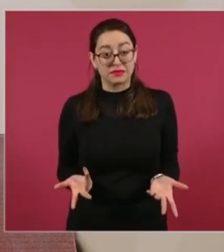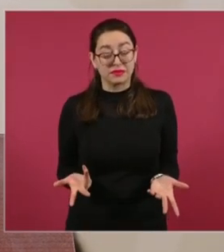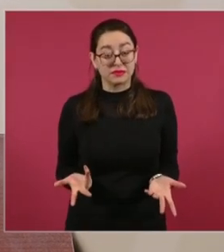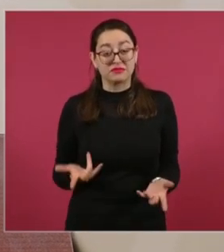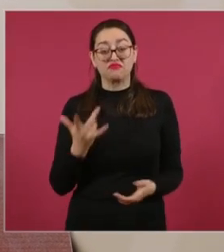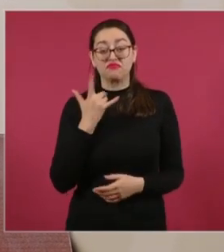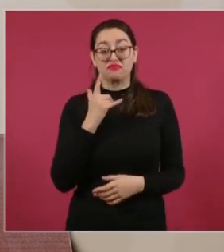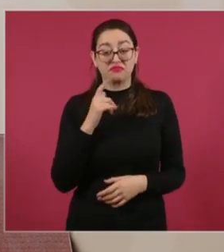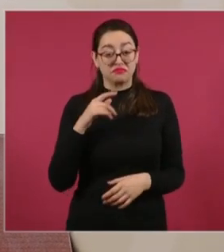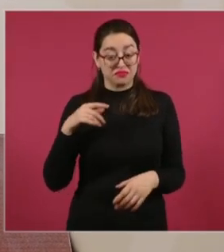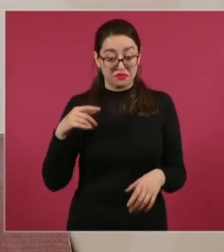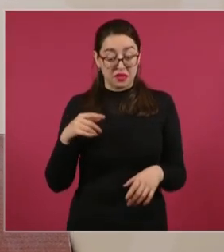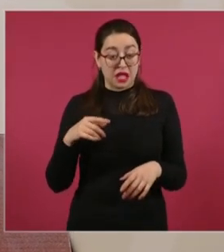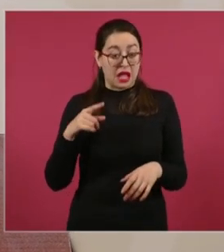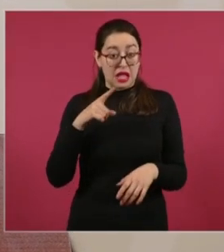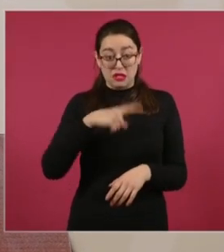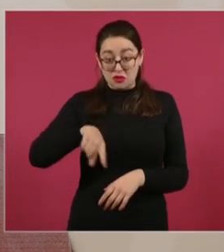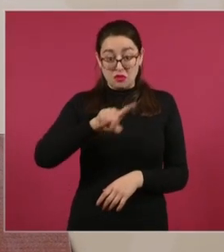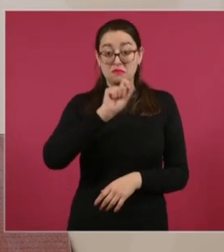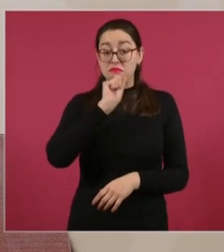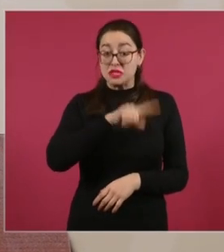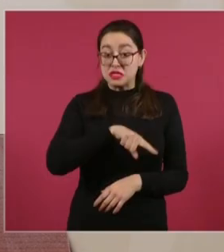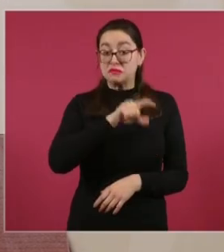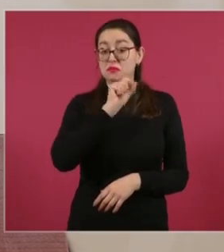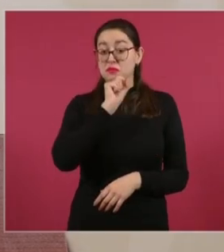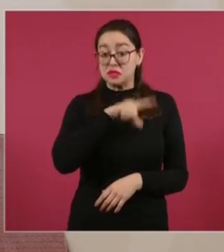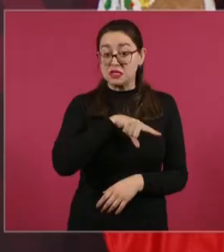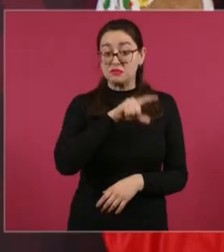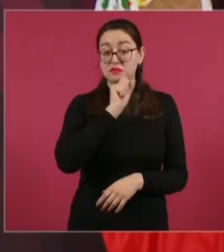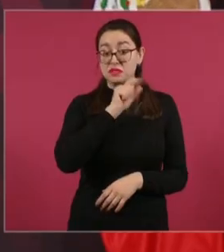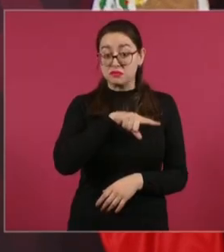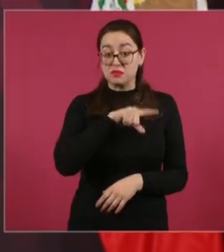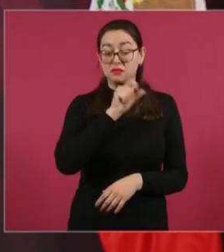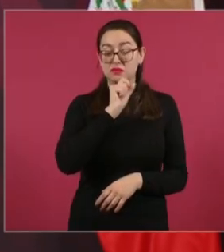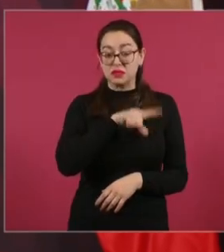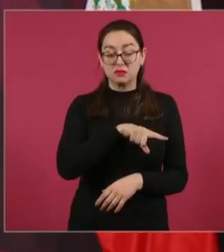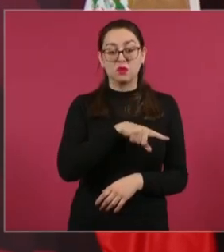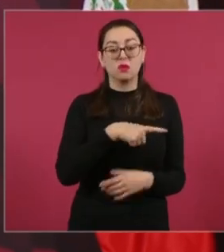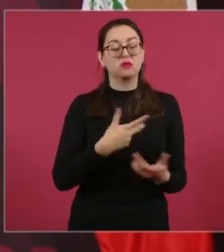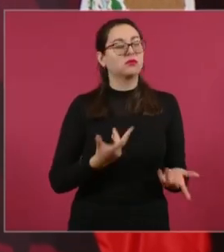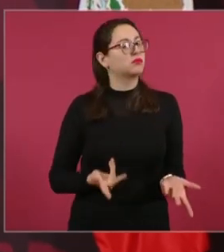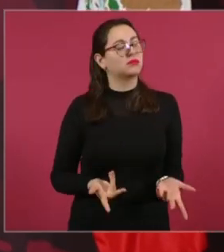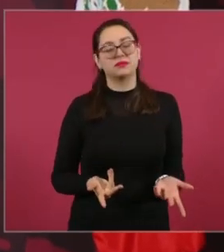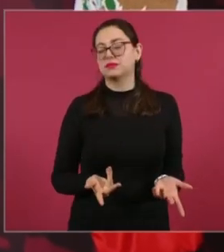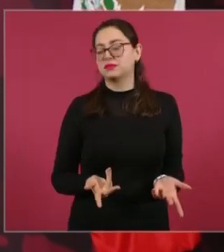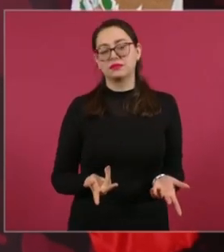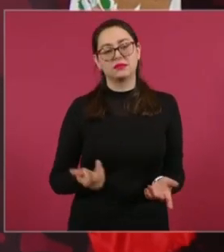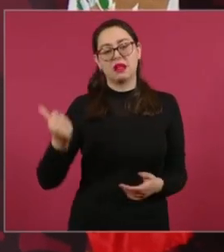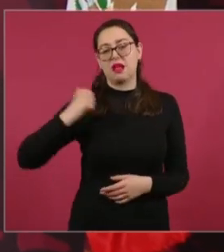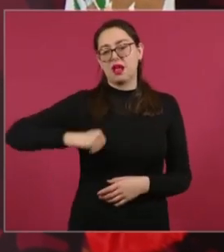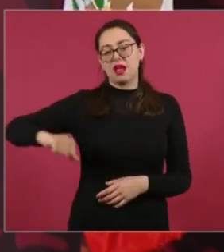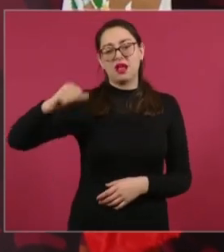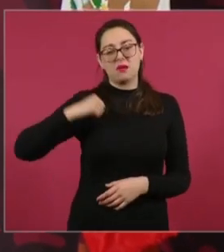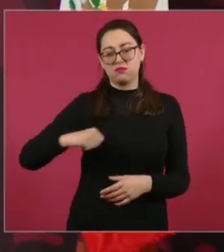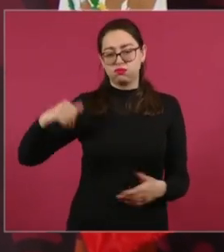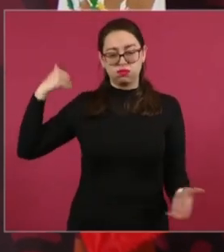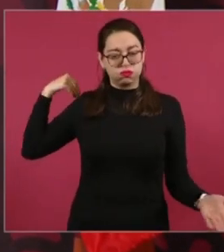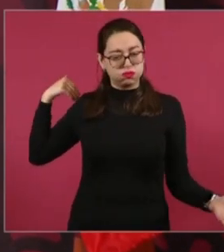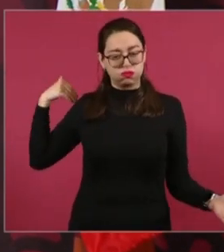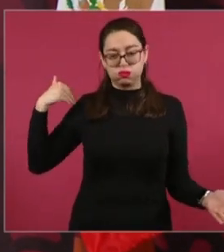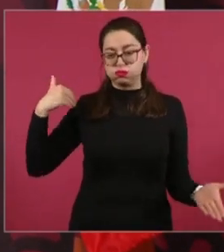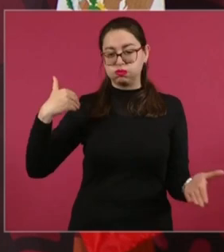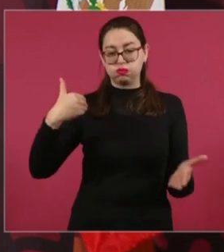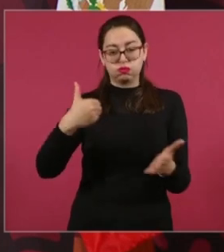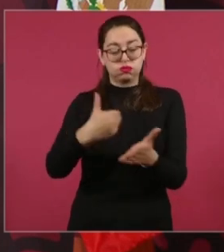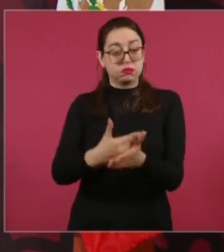a países vecinos de América